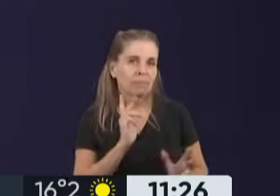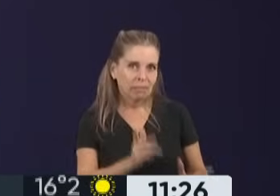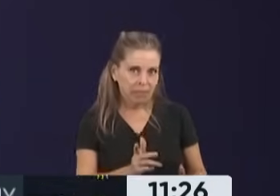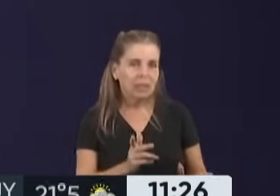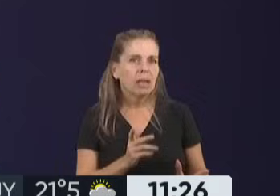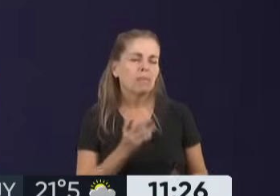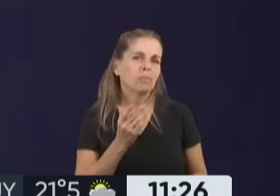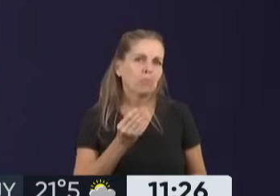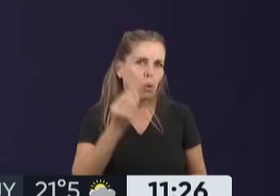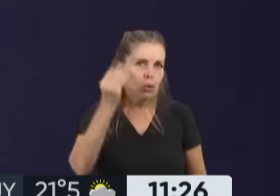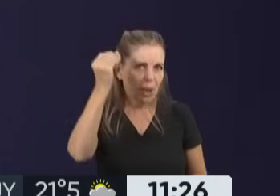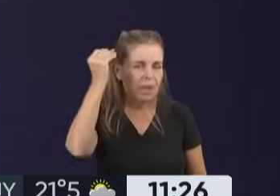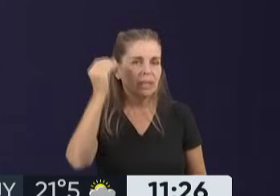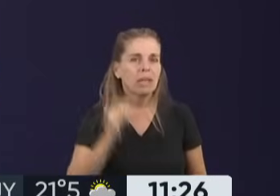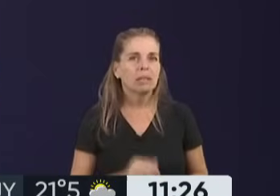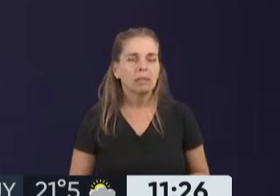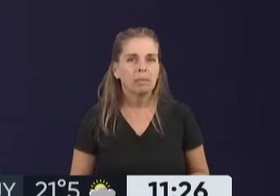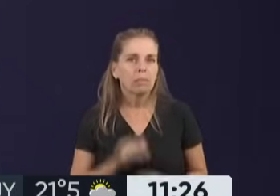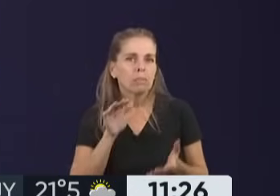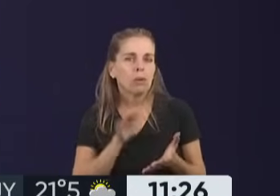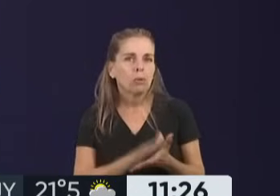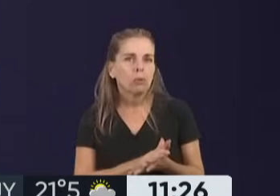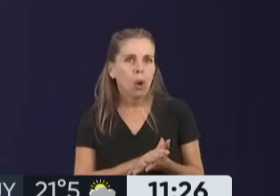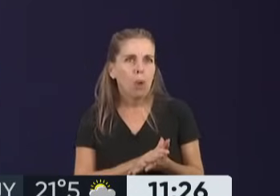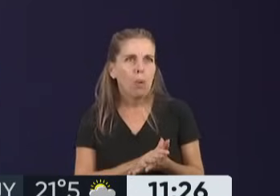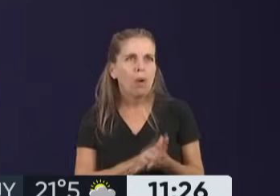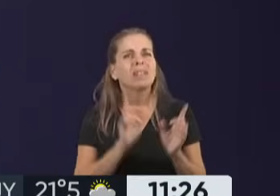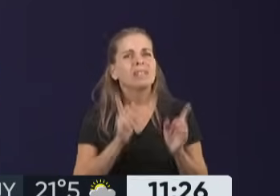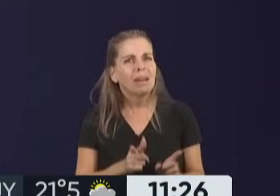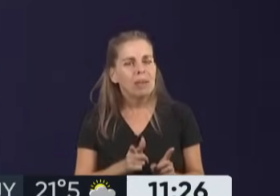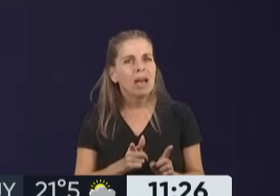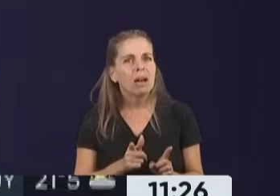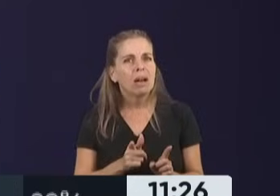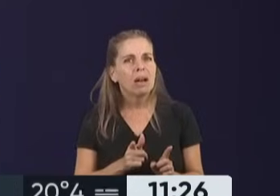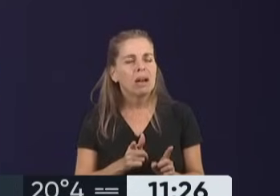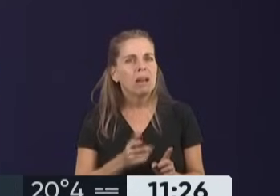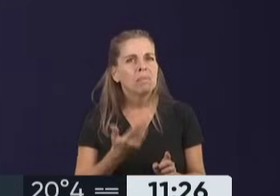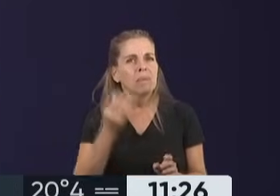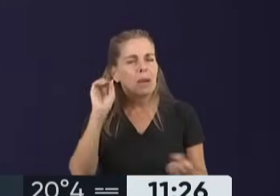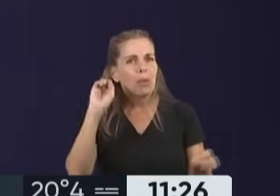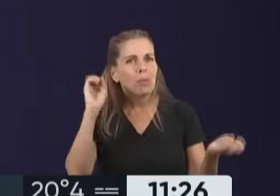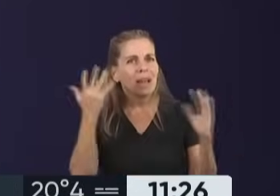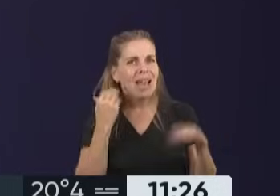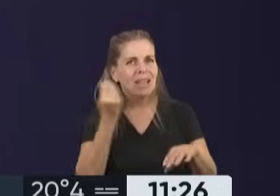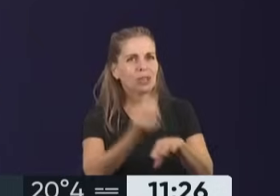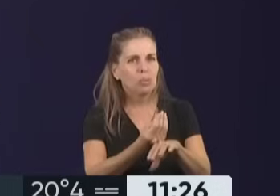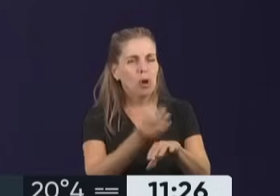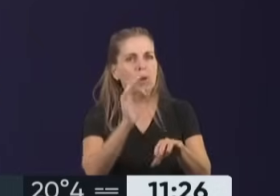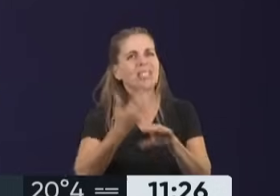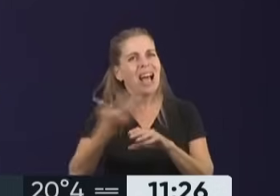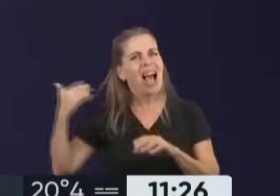en reiteradas ocasiones con respecto a, incluso previo a asumir el gobierno,